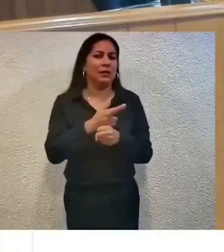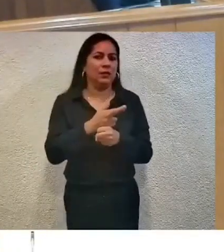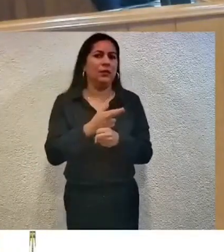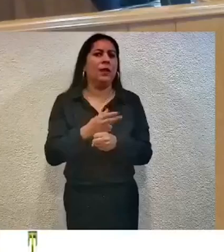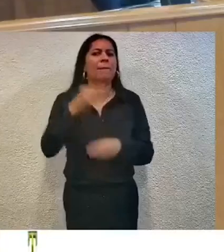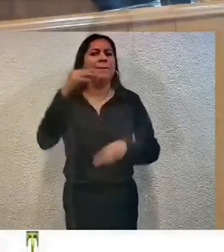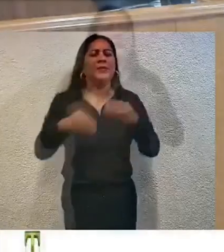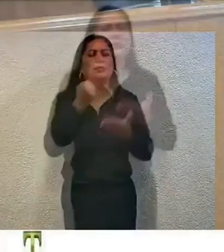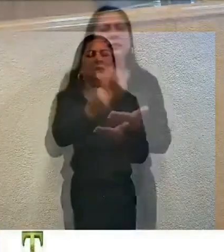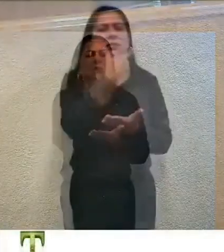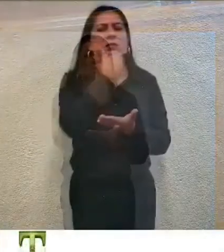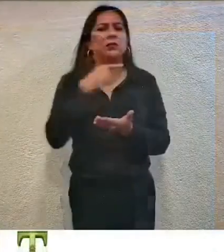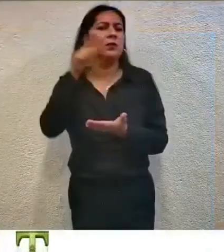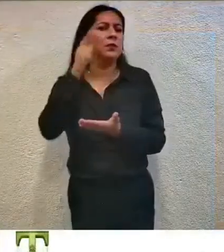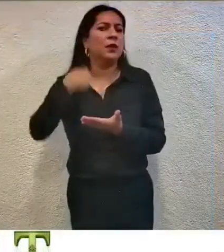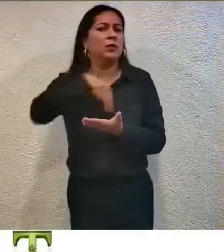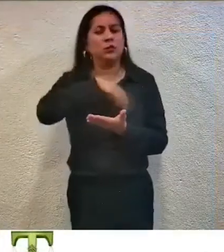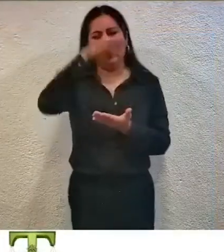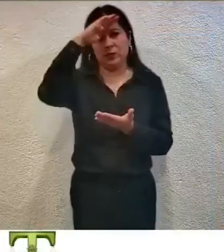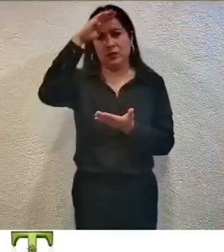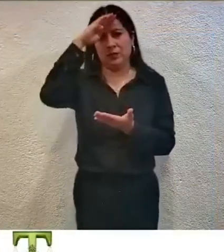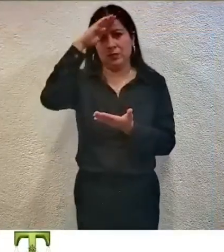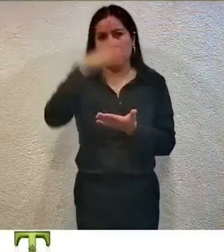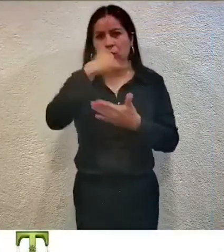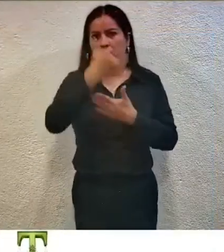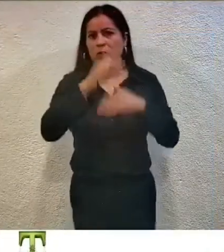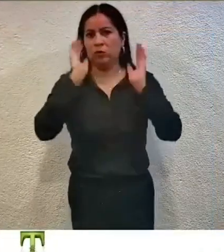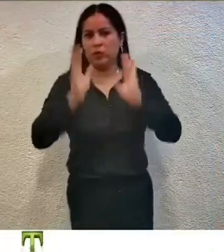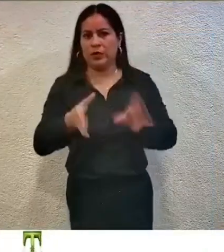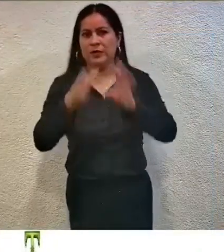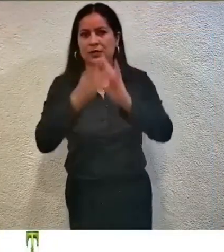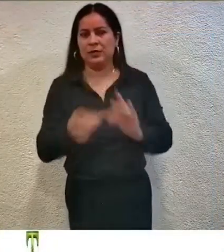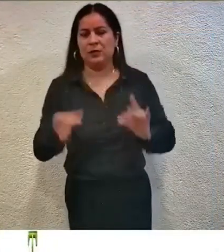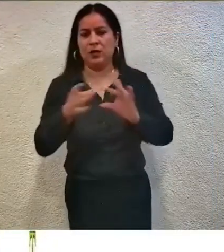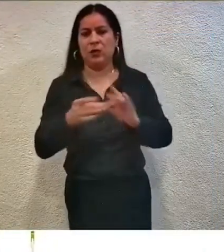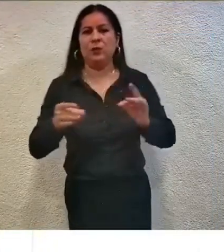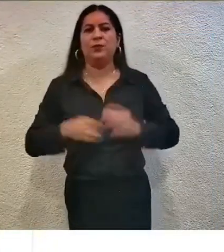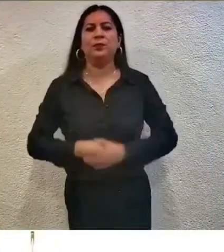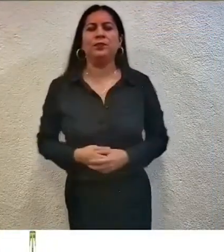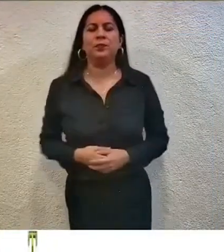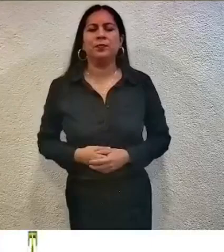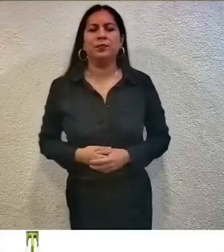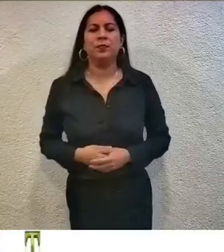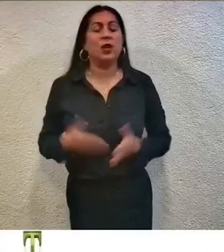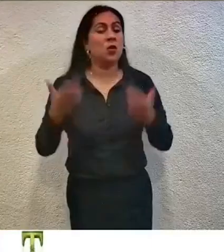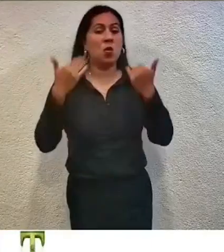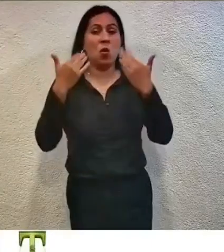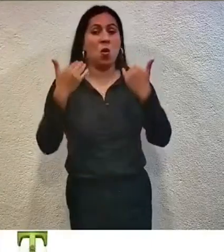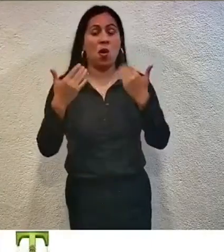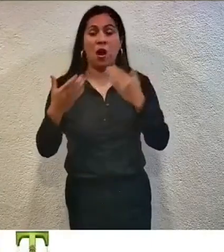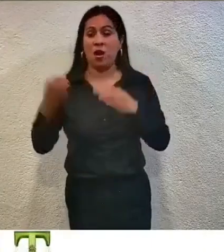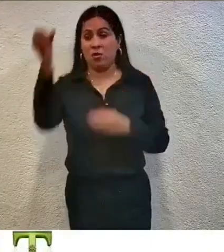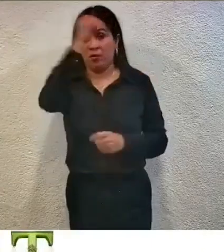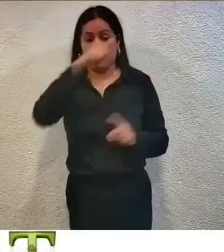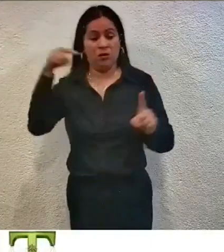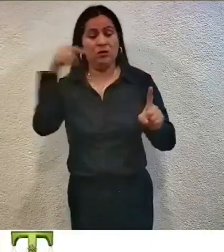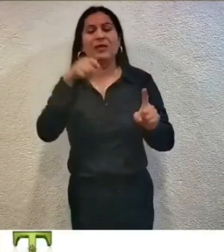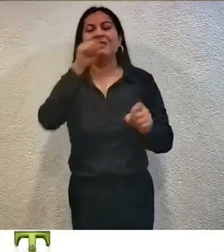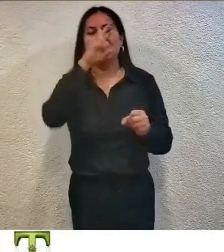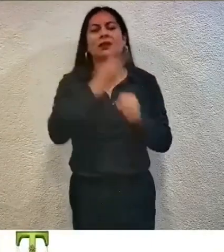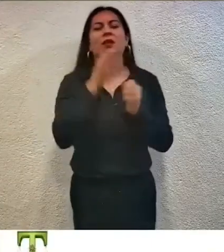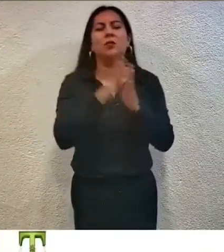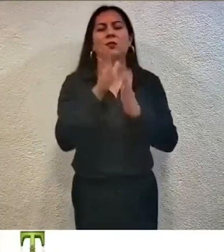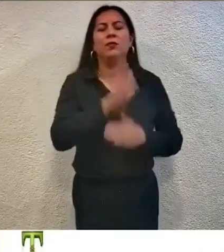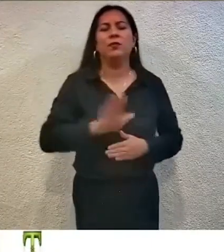magistrado. Gracias, secretaria. Magistradas, magistrado, está en nuestra consideración el proyecto del que se ha dado cuenta. No